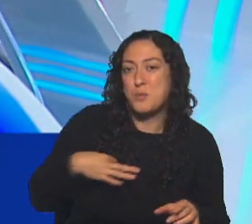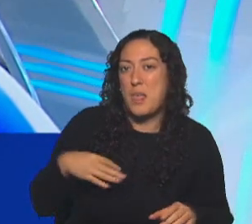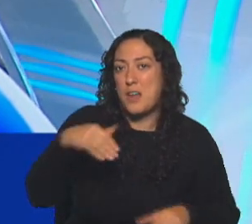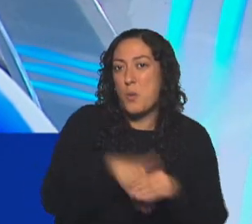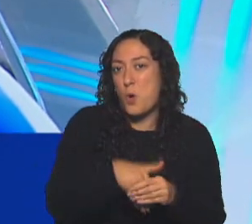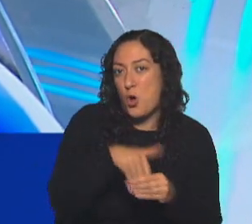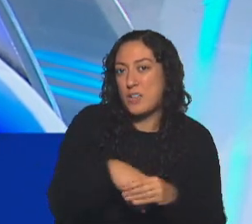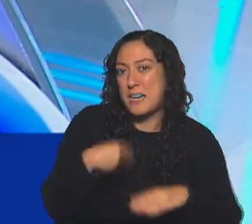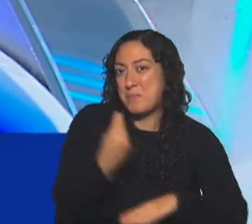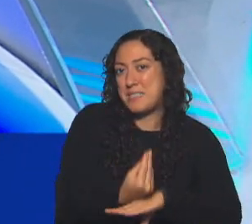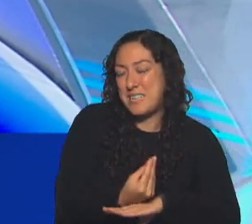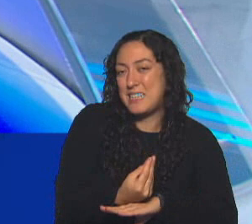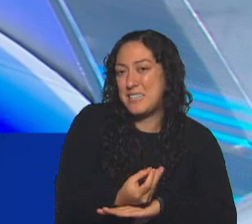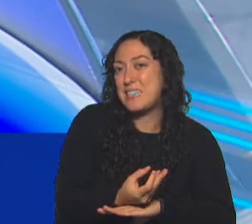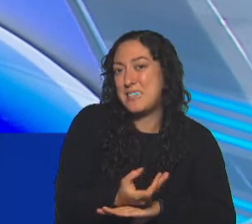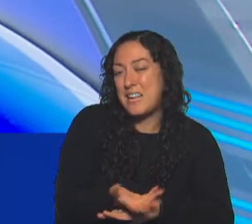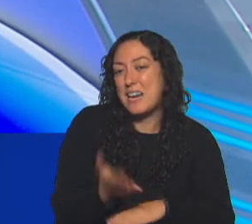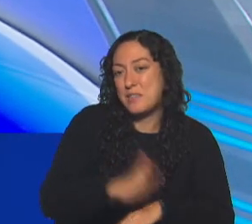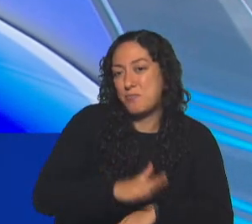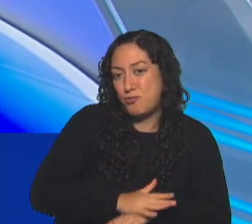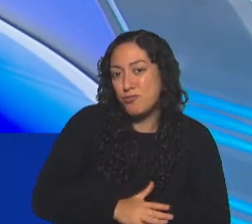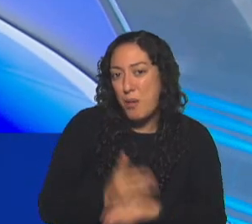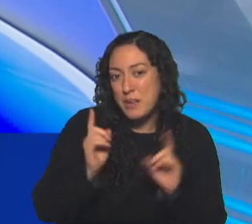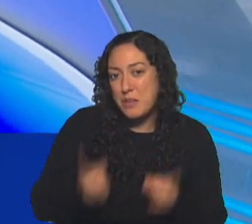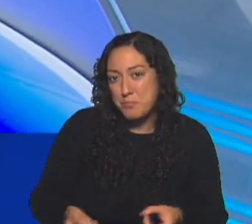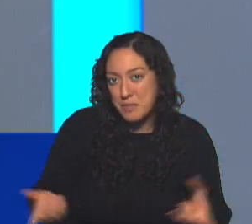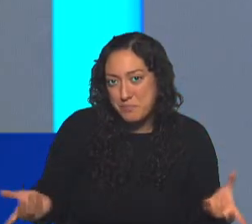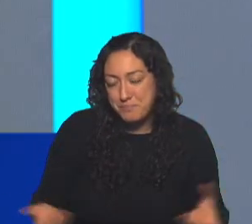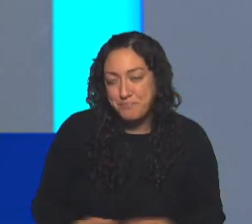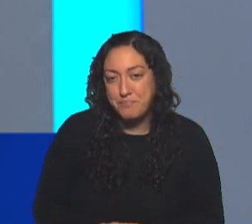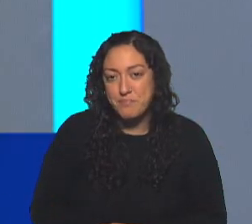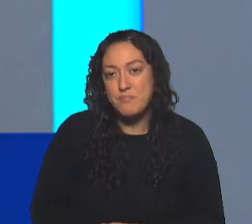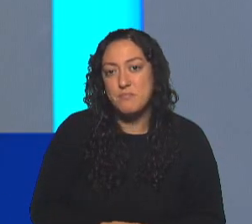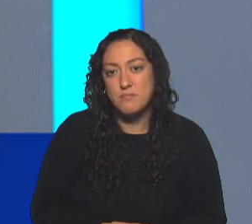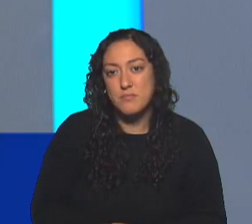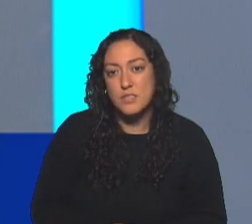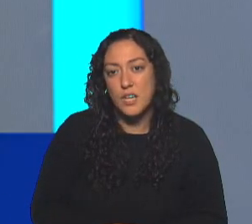las que son representantes y responsables. Entonces a mí me parece que